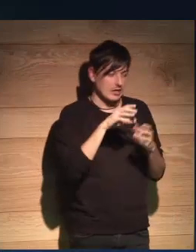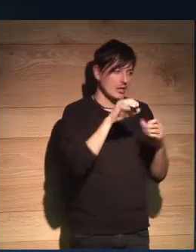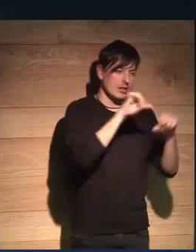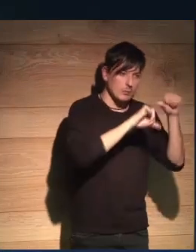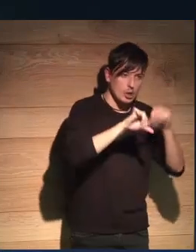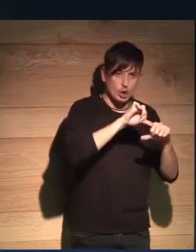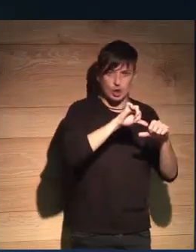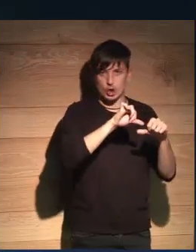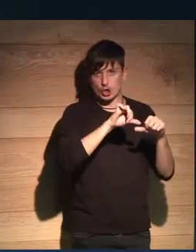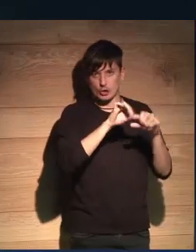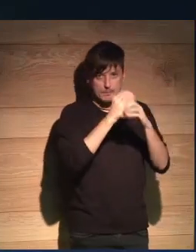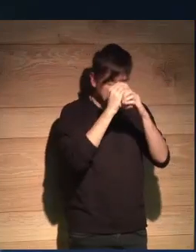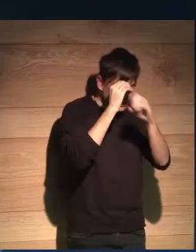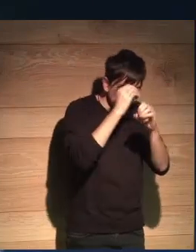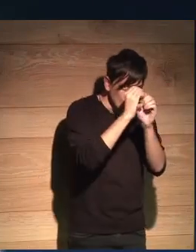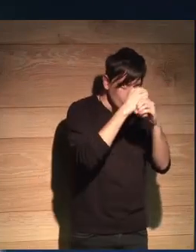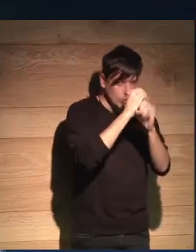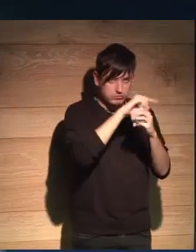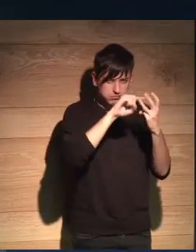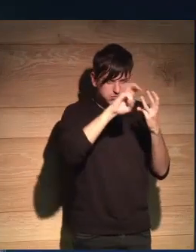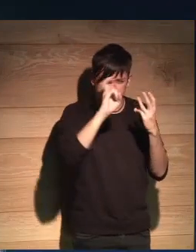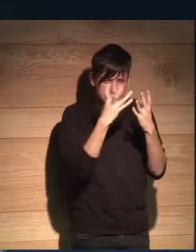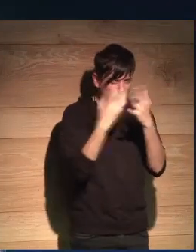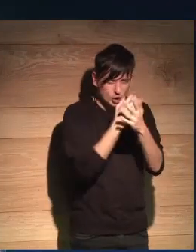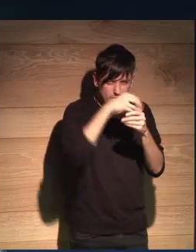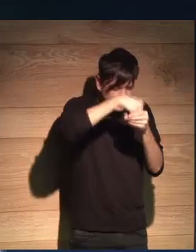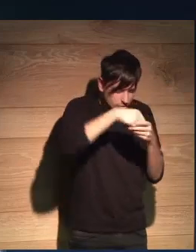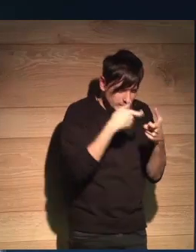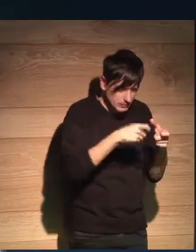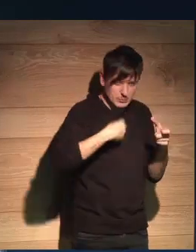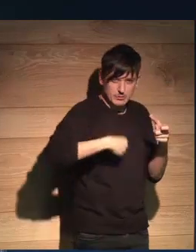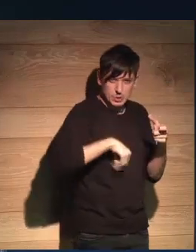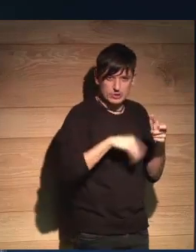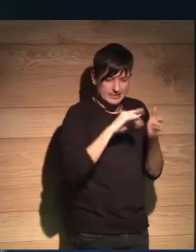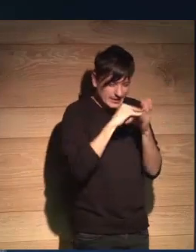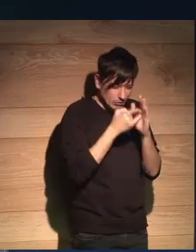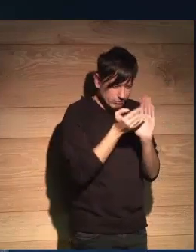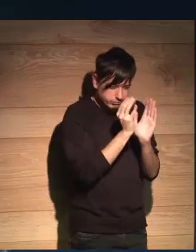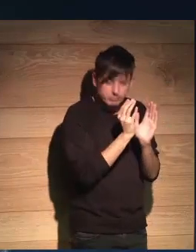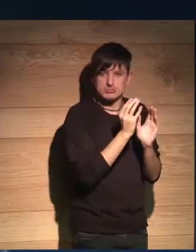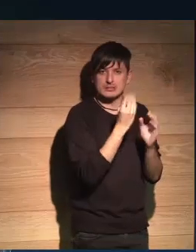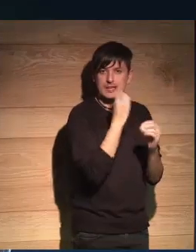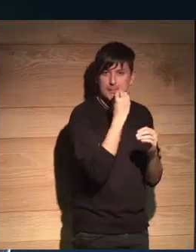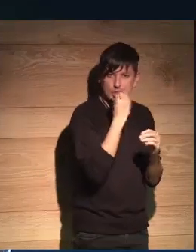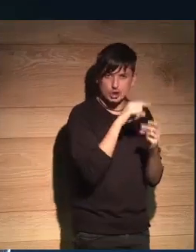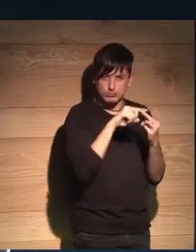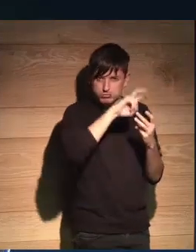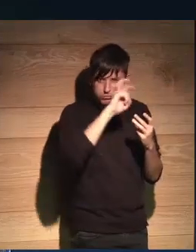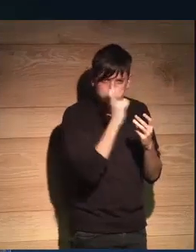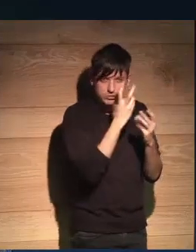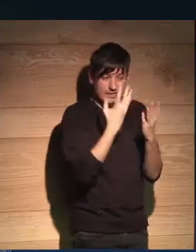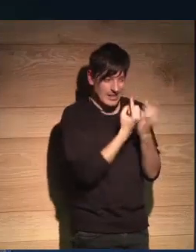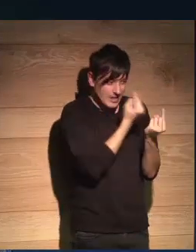biotecnólogos, de todo, bioquímicos, hay de todo, dentro del mismo departamento, tecnólogos de alimentos, y cada uno, como cuento en el capítulo,